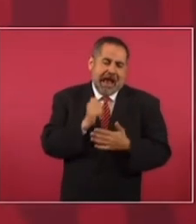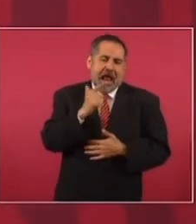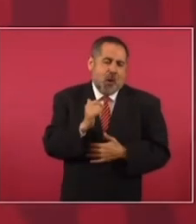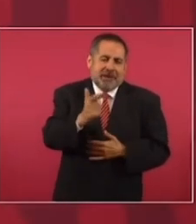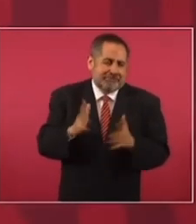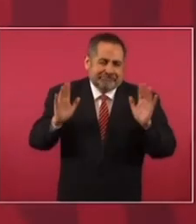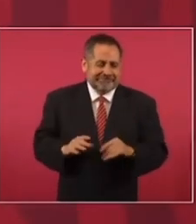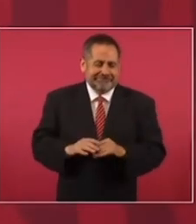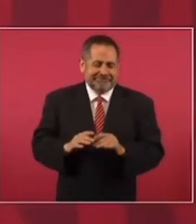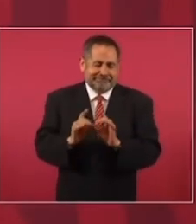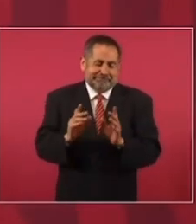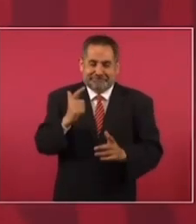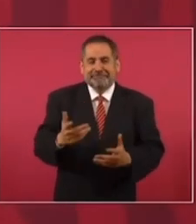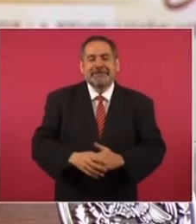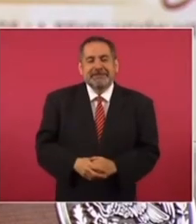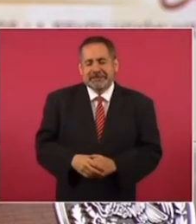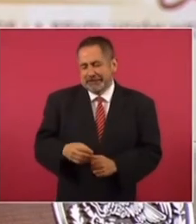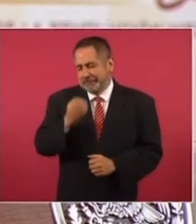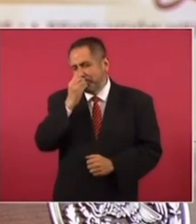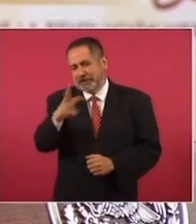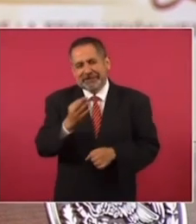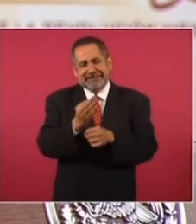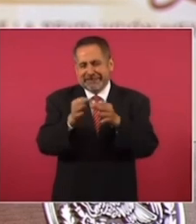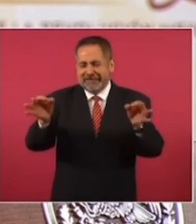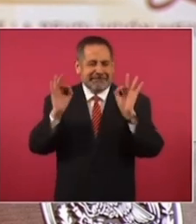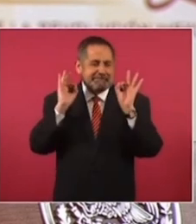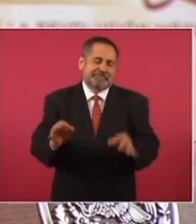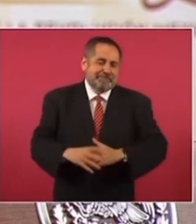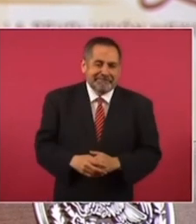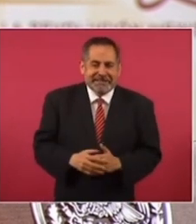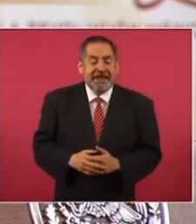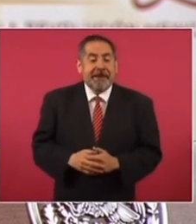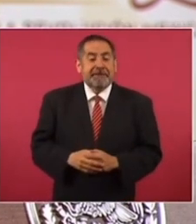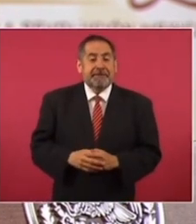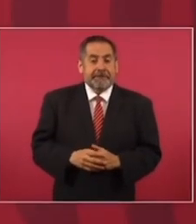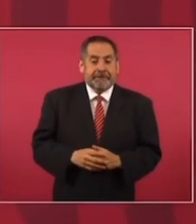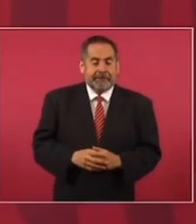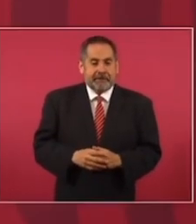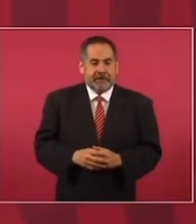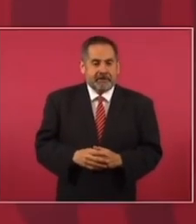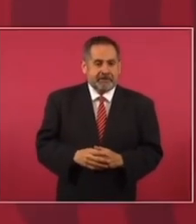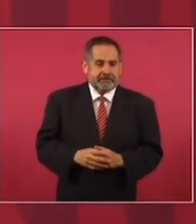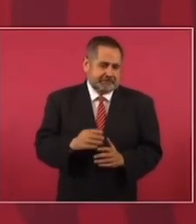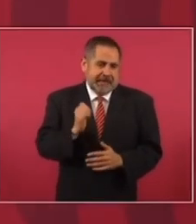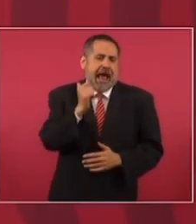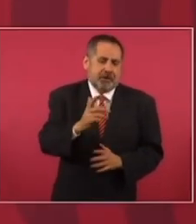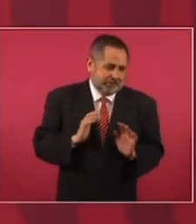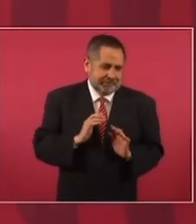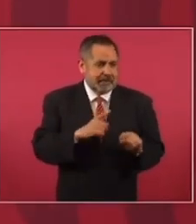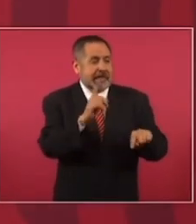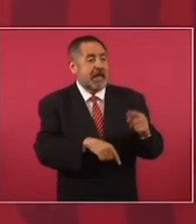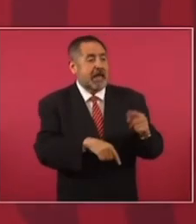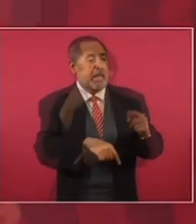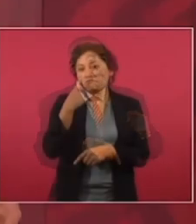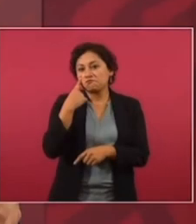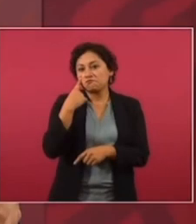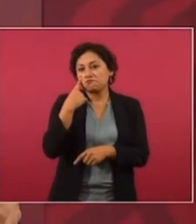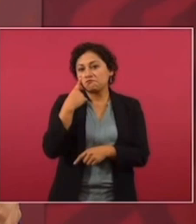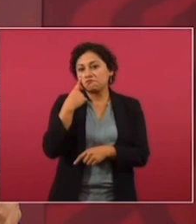Claudia, la Chainbaum, y luego el Andy, no estoy de acuerdo con eso.